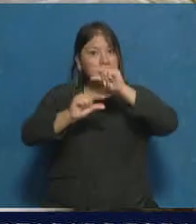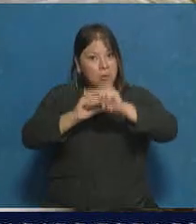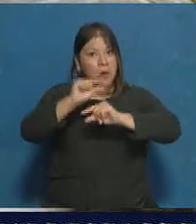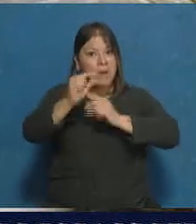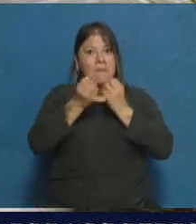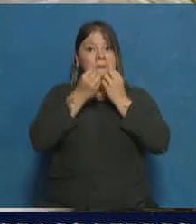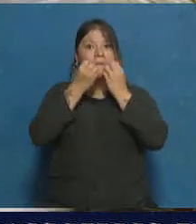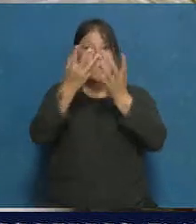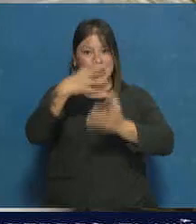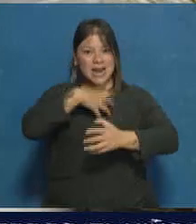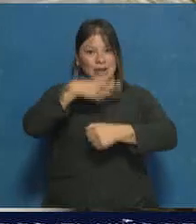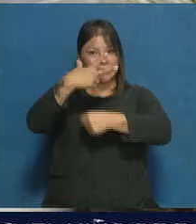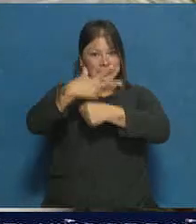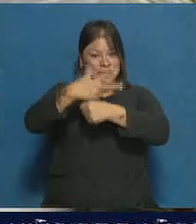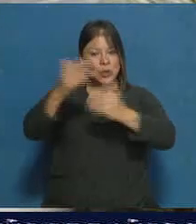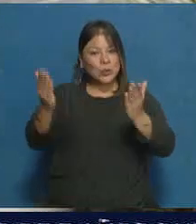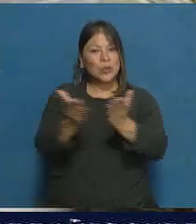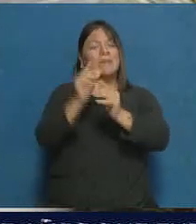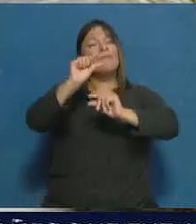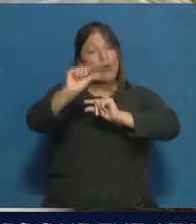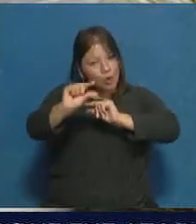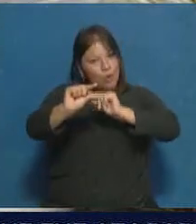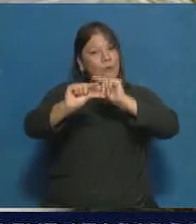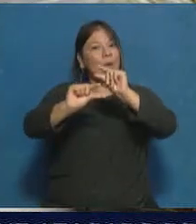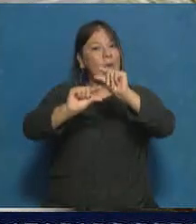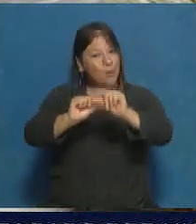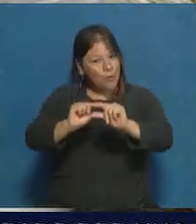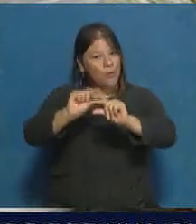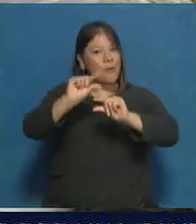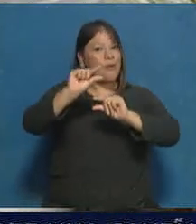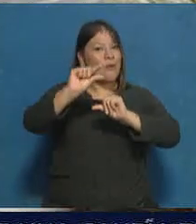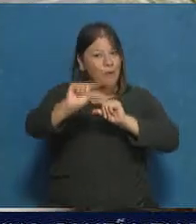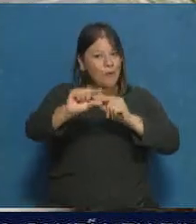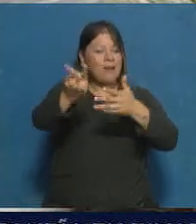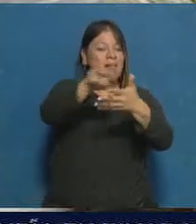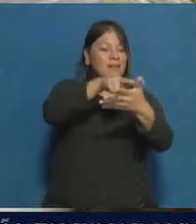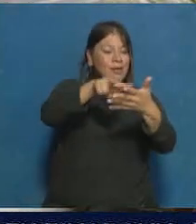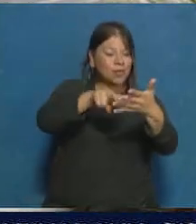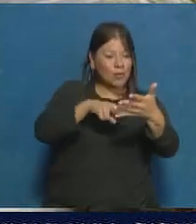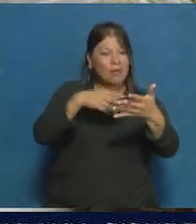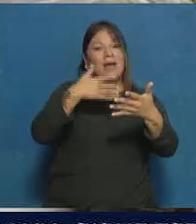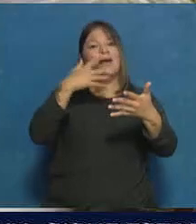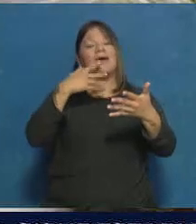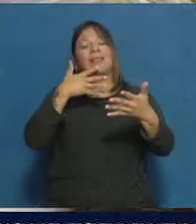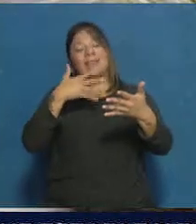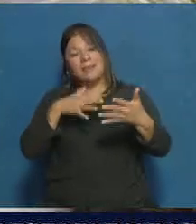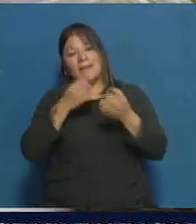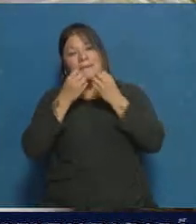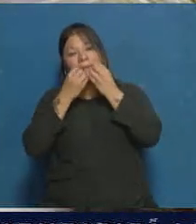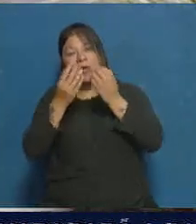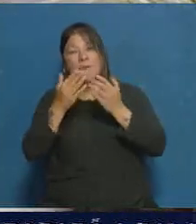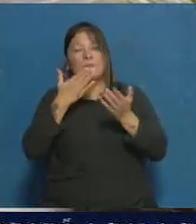en tercer grado. De a poquito, pero con un ritmo sostenido. Entonces, yo no te puedo dar números nominales de cómo estamos. En los Aprender estamos por